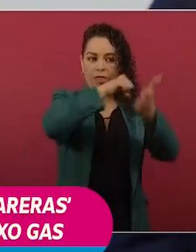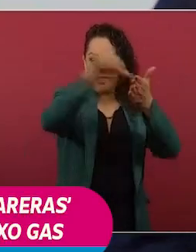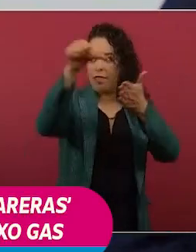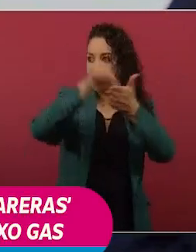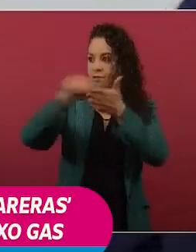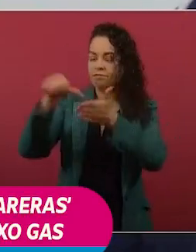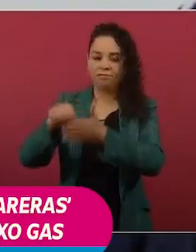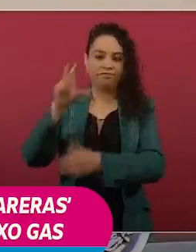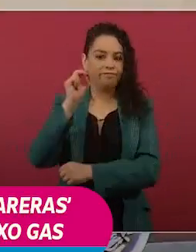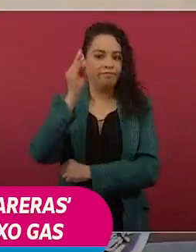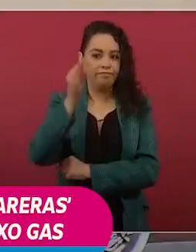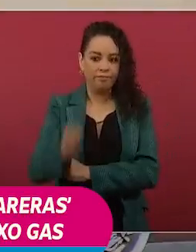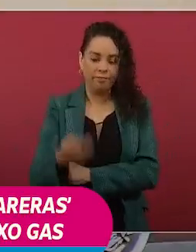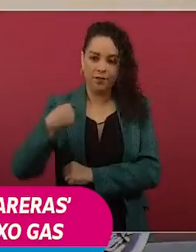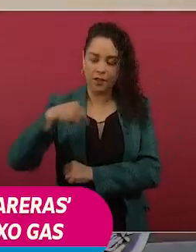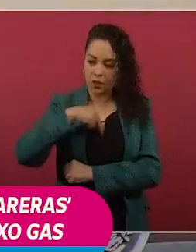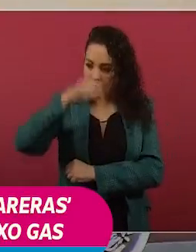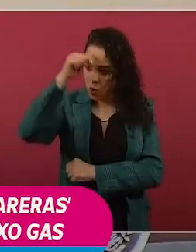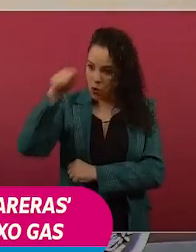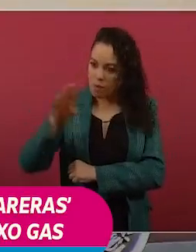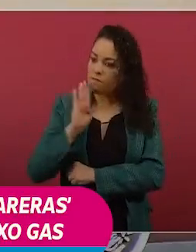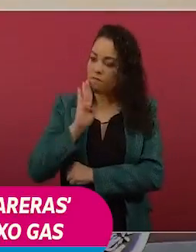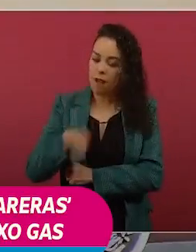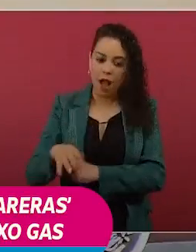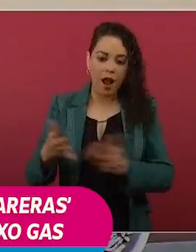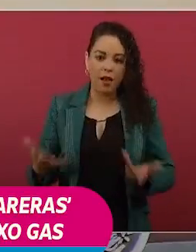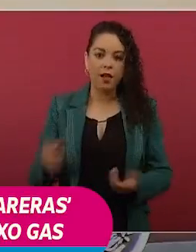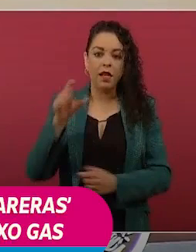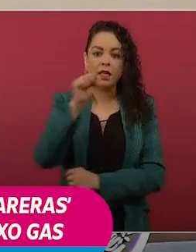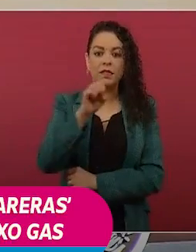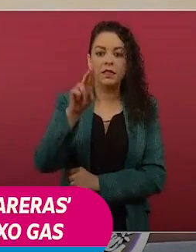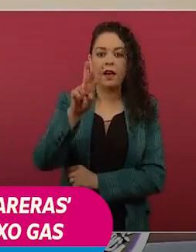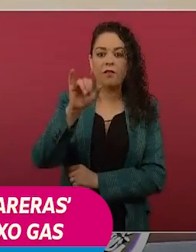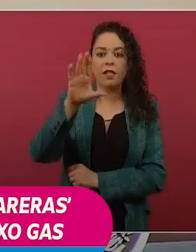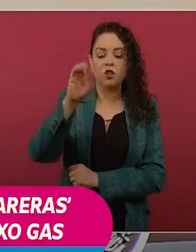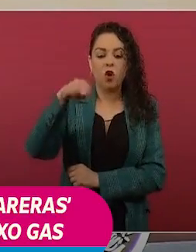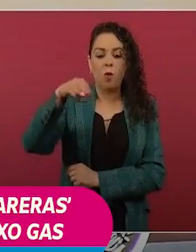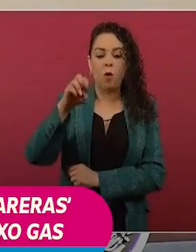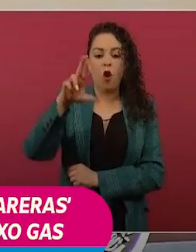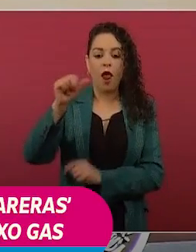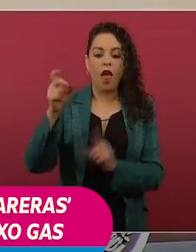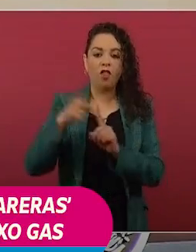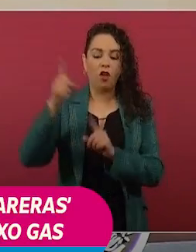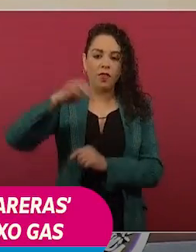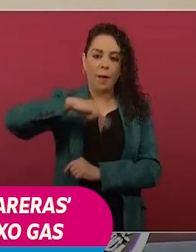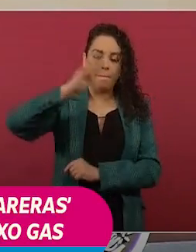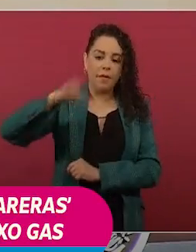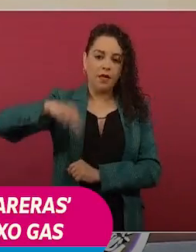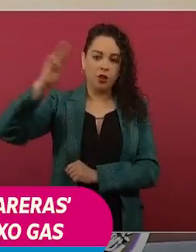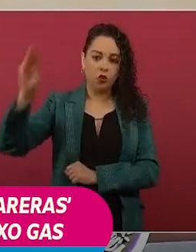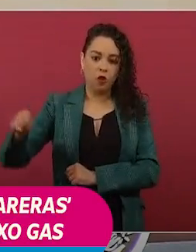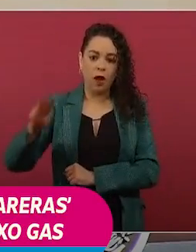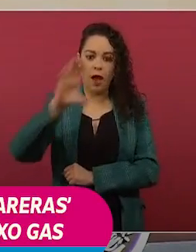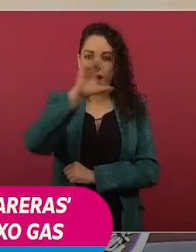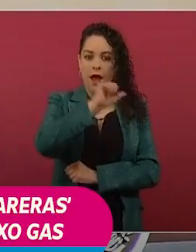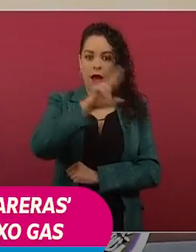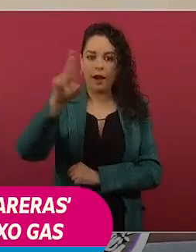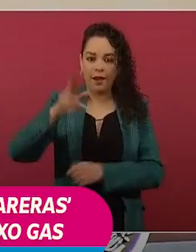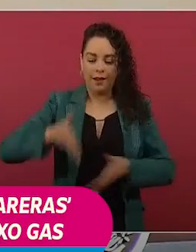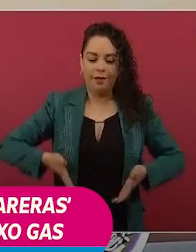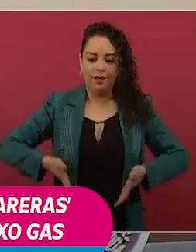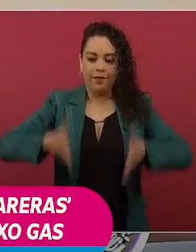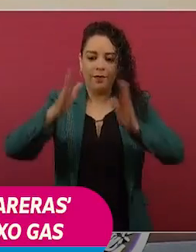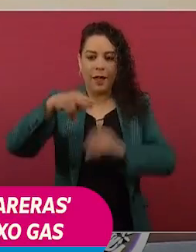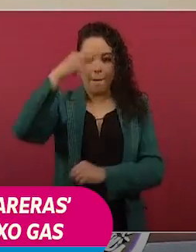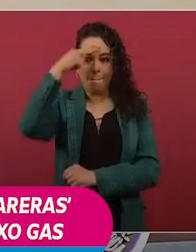fallas serias. Esta fue Servicio Mora en Zacapu, Michoacán, en la carretera